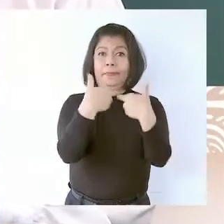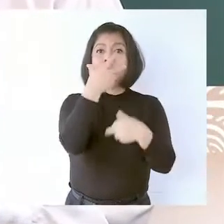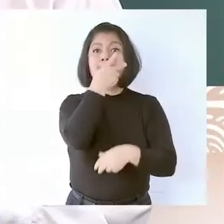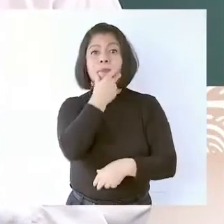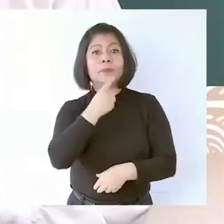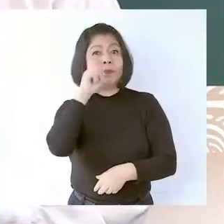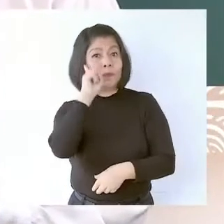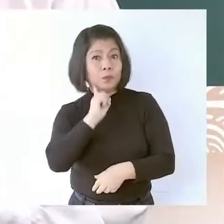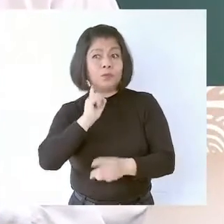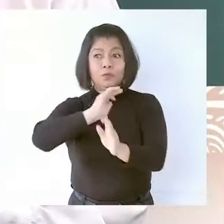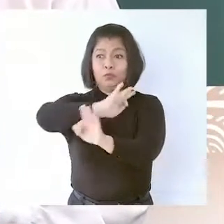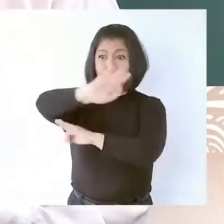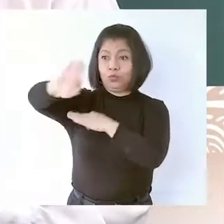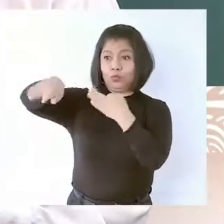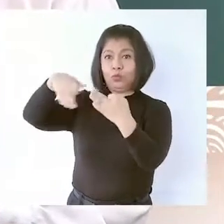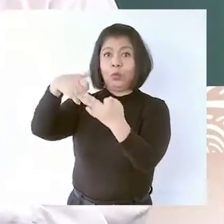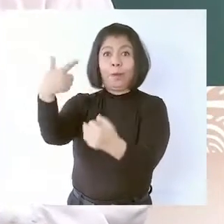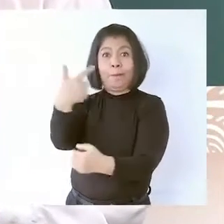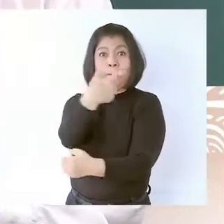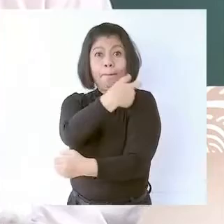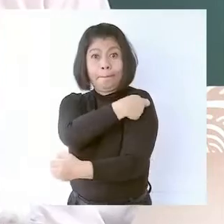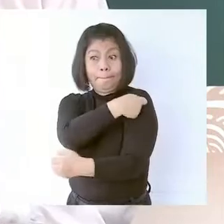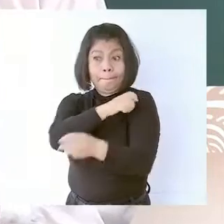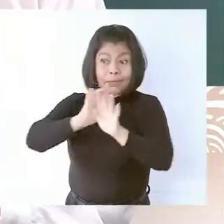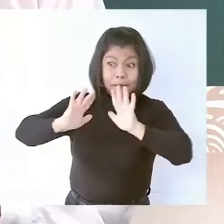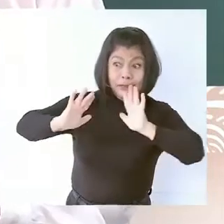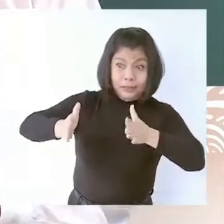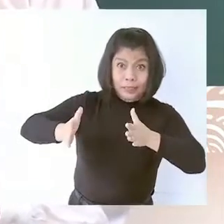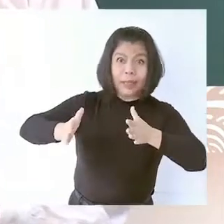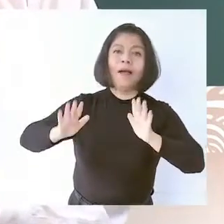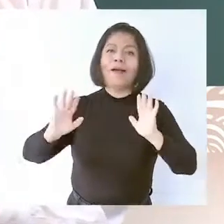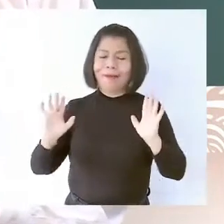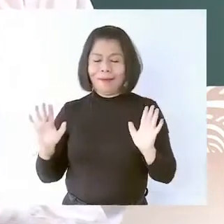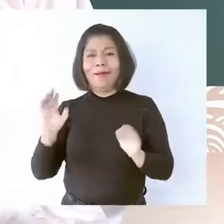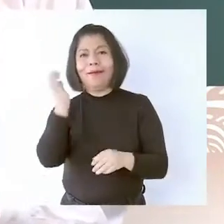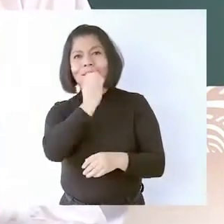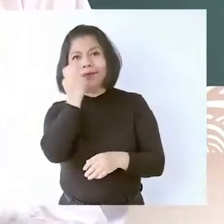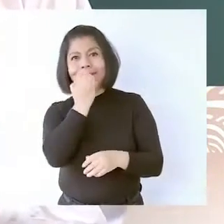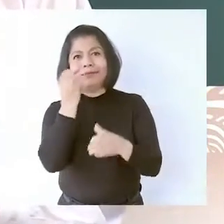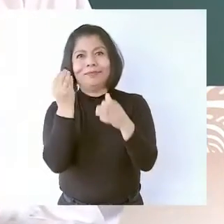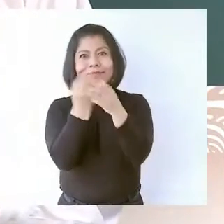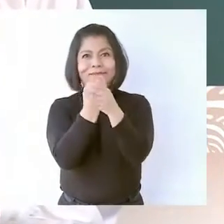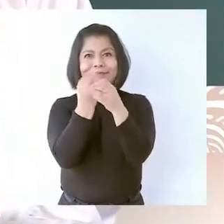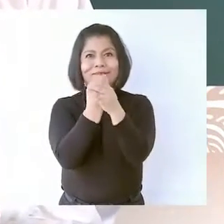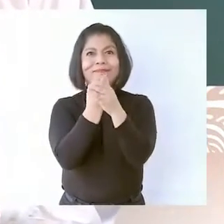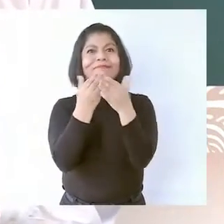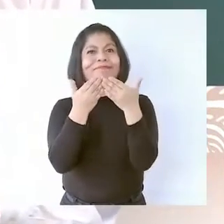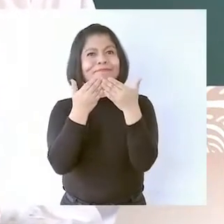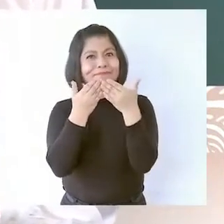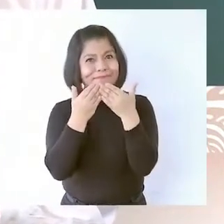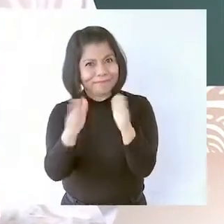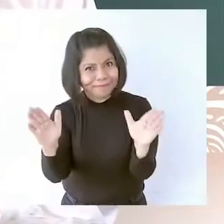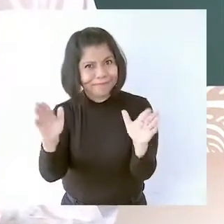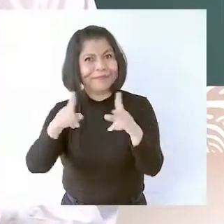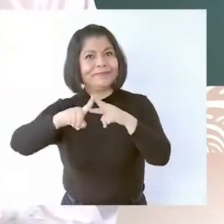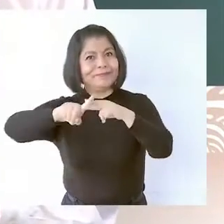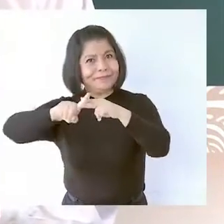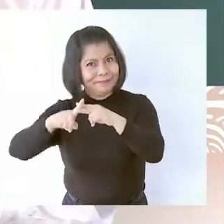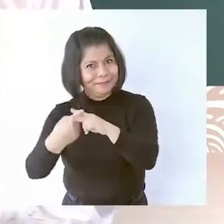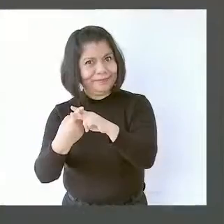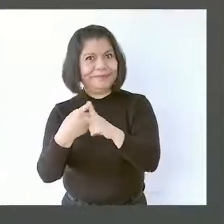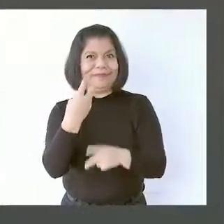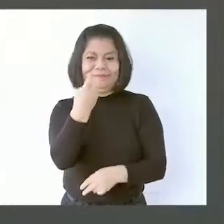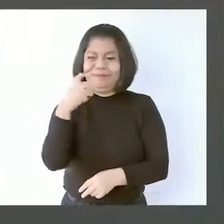a clases presenciales en Campeche. Y así lo vamos a ir haciendo en otros